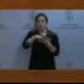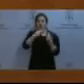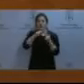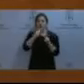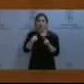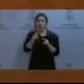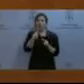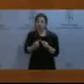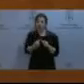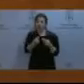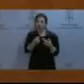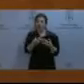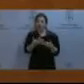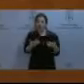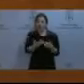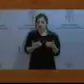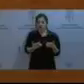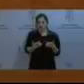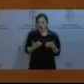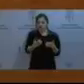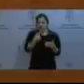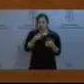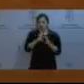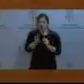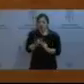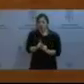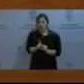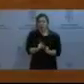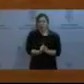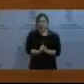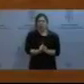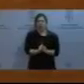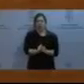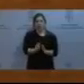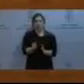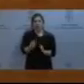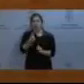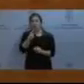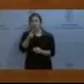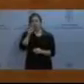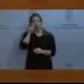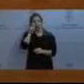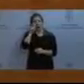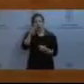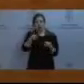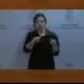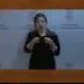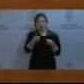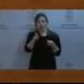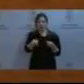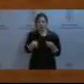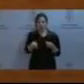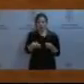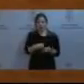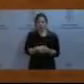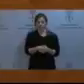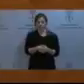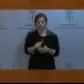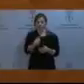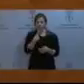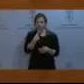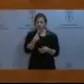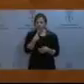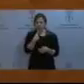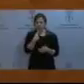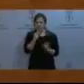datos objetivos, no las conclusiones, la auditoría. Por cierto, que también iba encabezada por un cursilema,